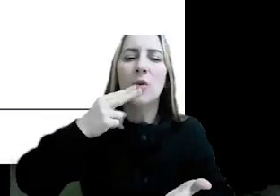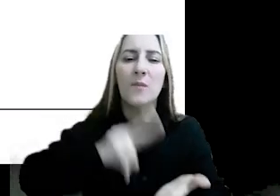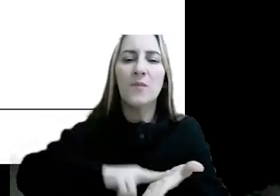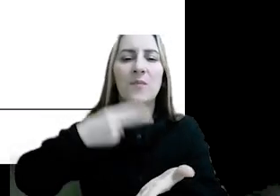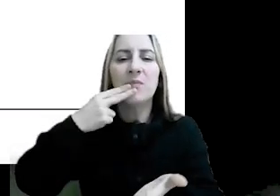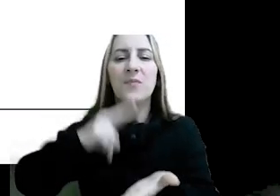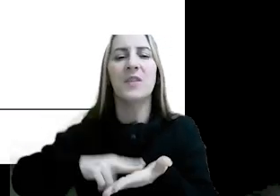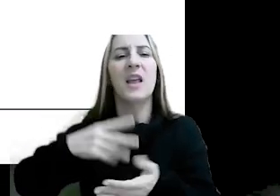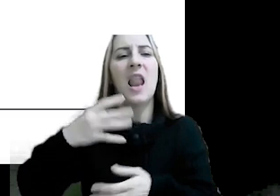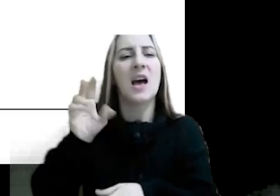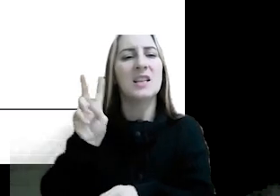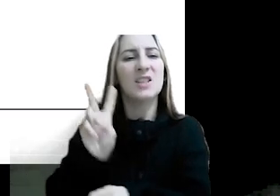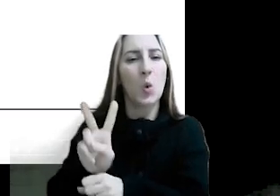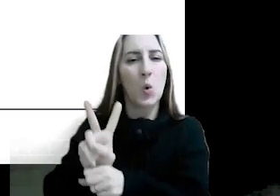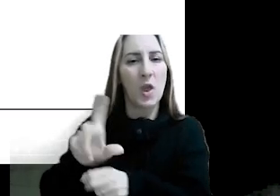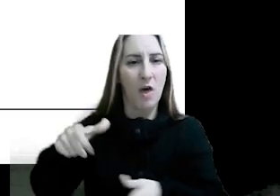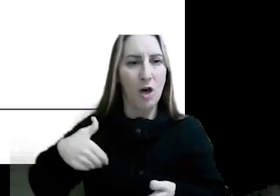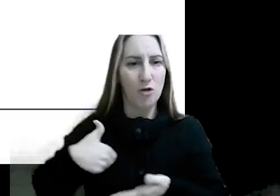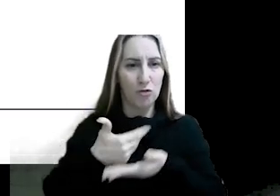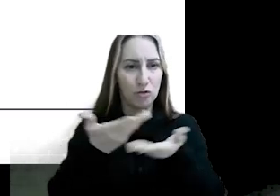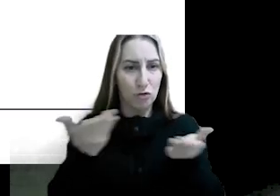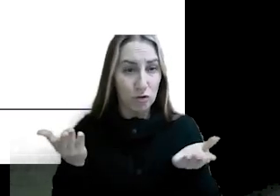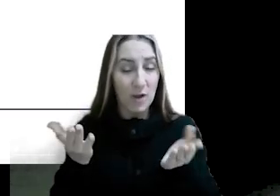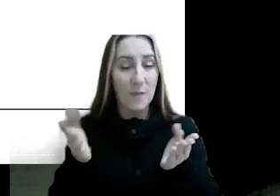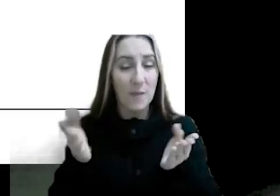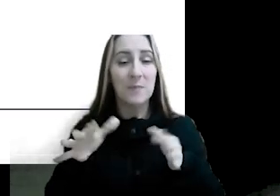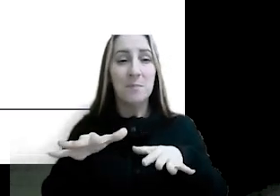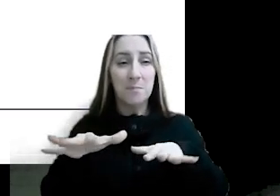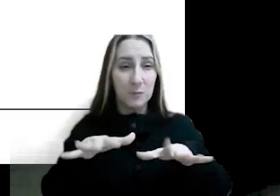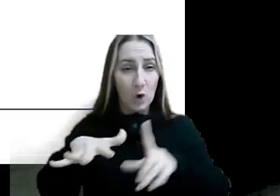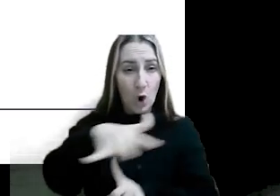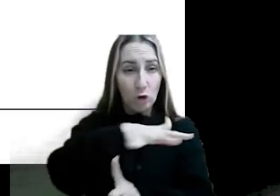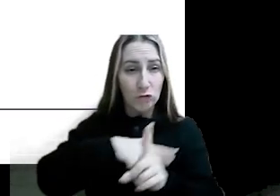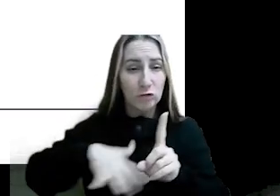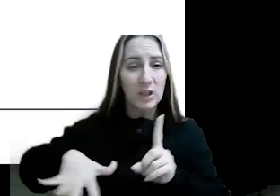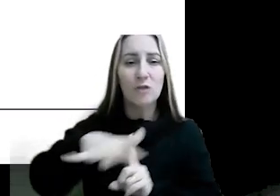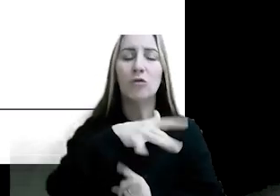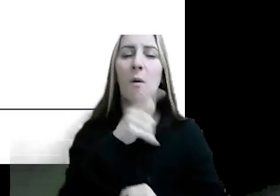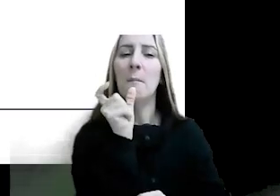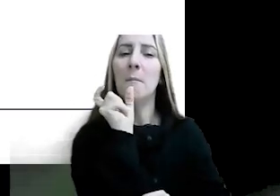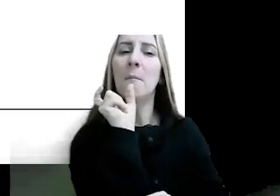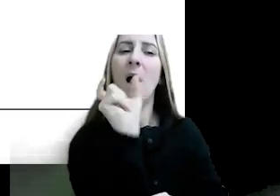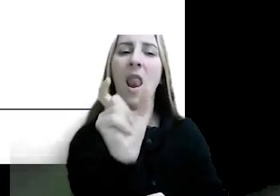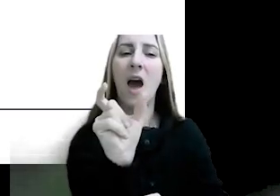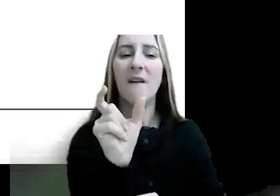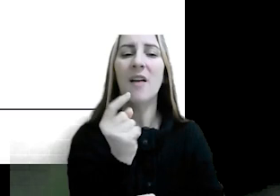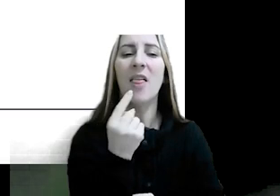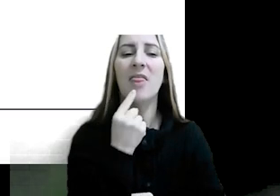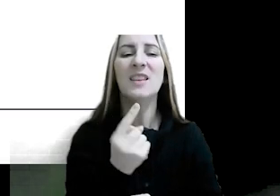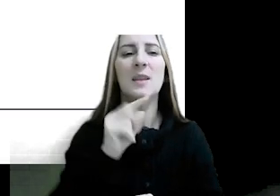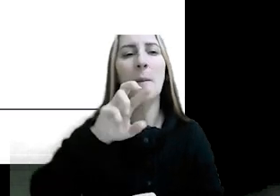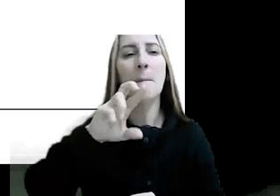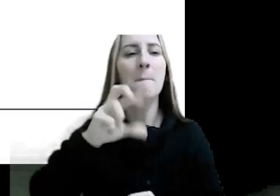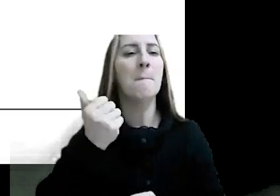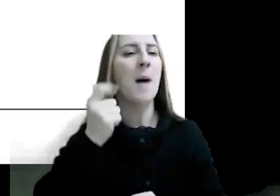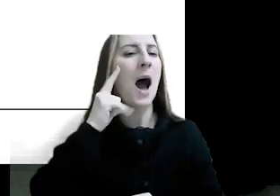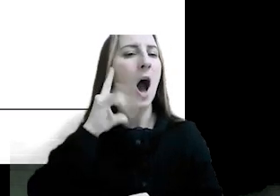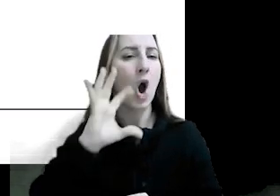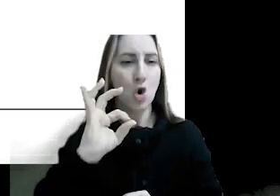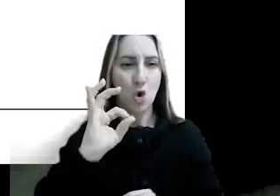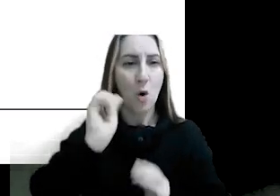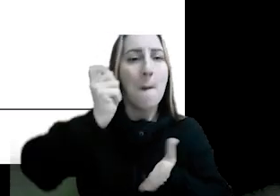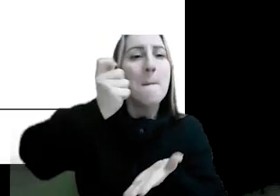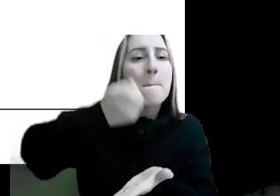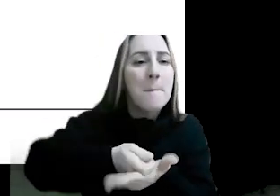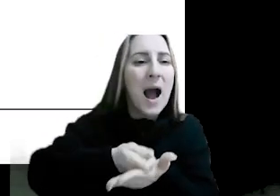social. En este contexto, la palabra que utilizaba el legislador era pago, pagar una